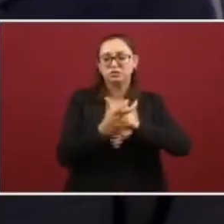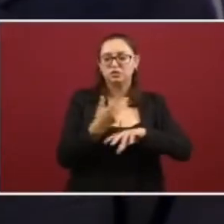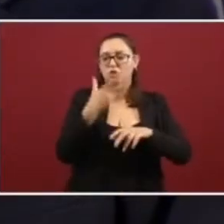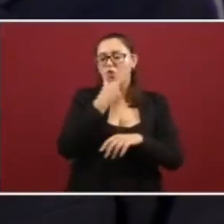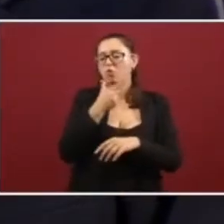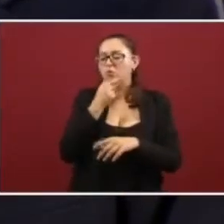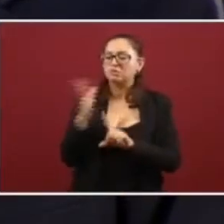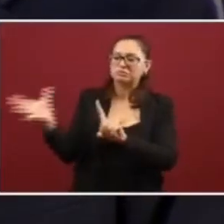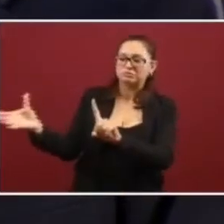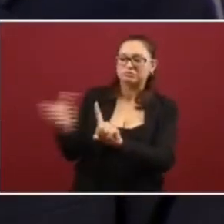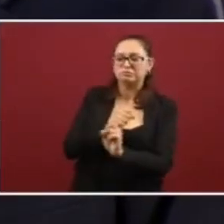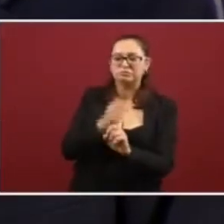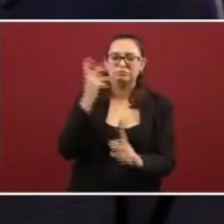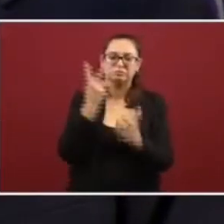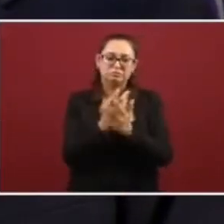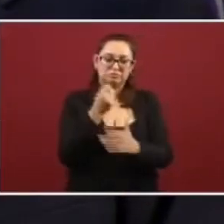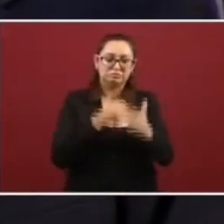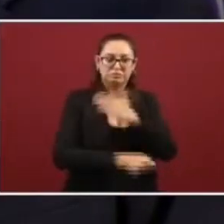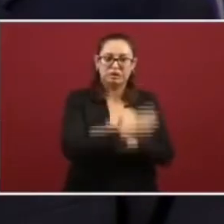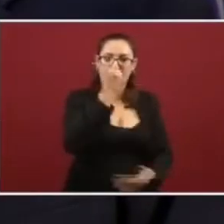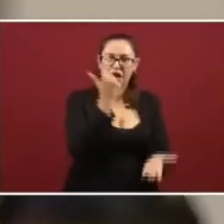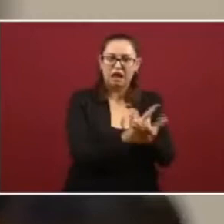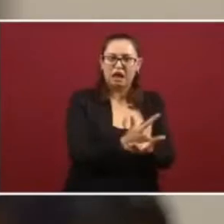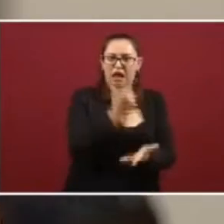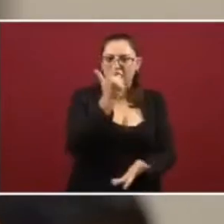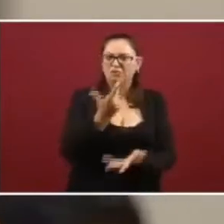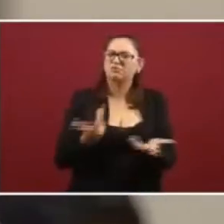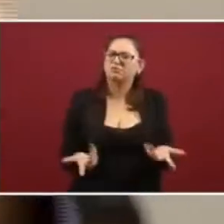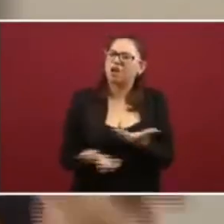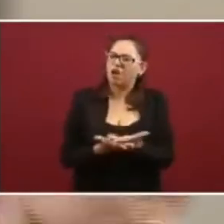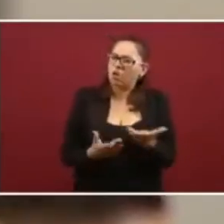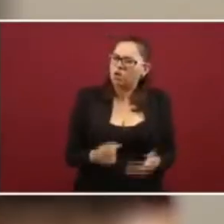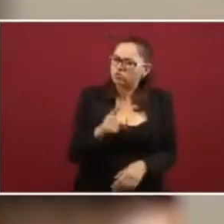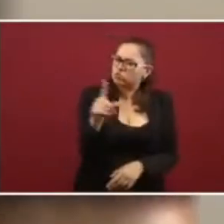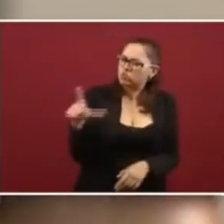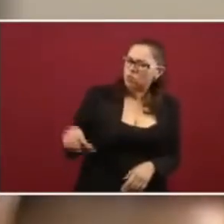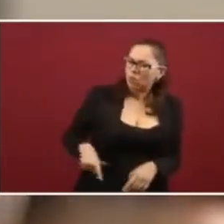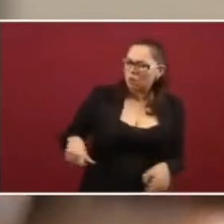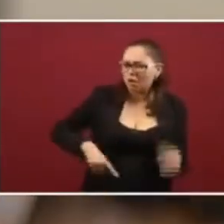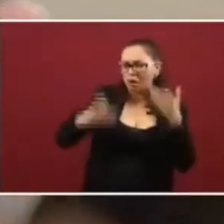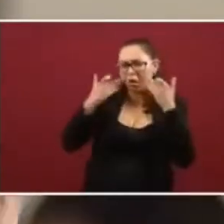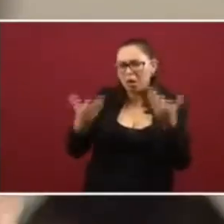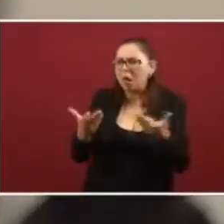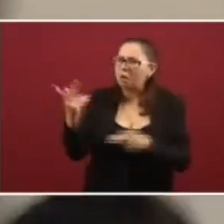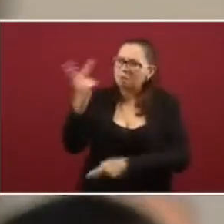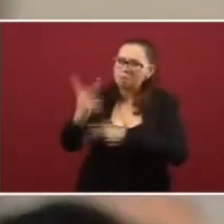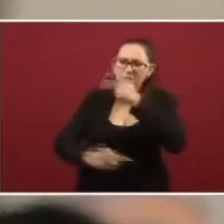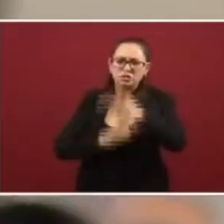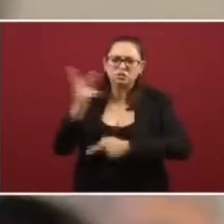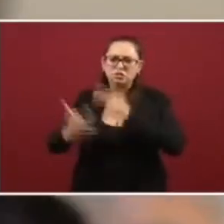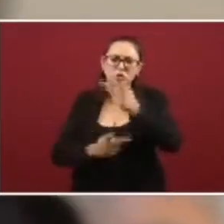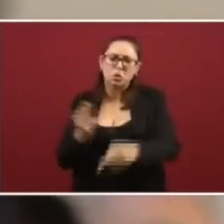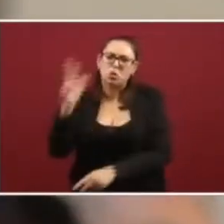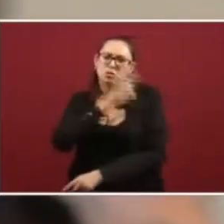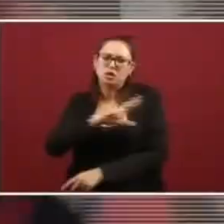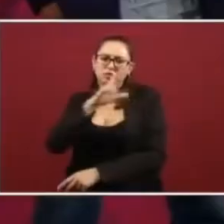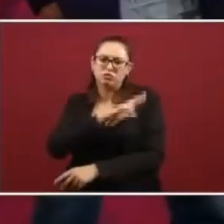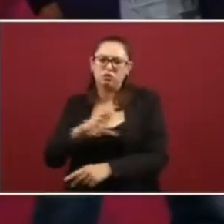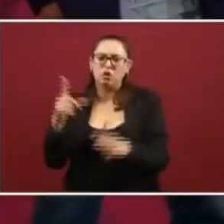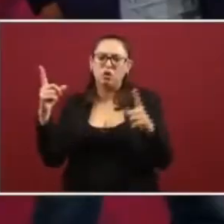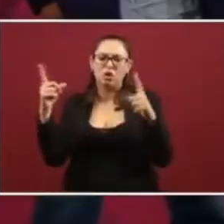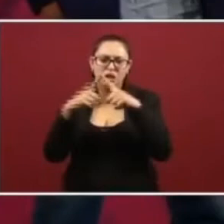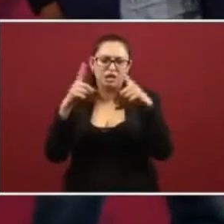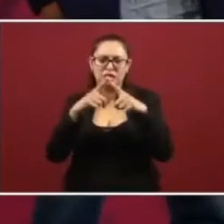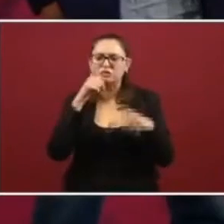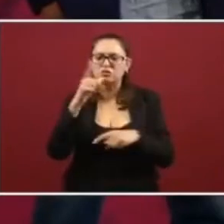graves. ¿Cómo queda su gobierno ante este hecho de que le prestó, le rentó a la Iglesia de la Luz del Mundo? Mire, no sé